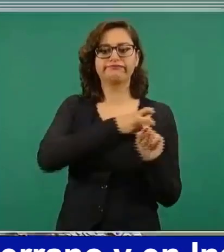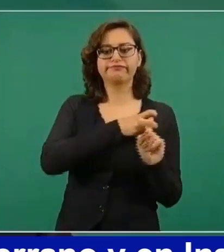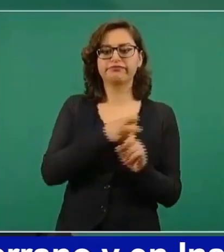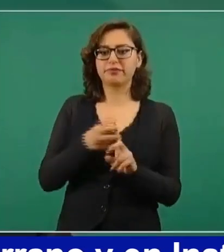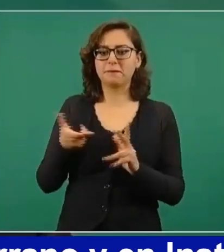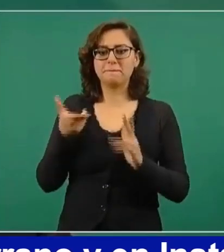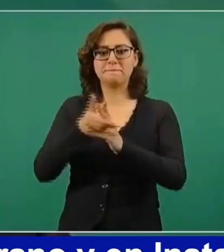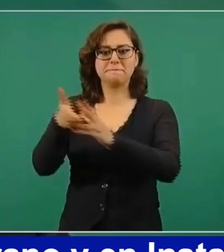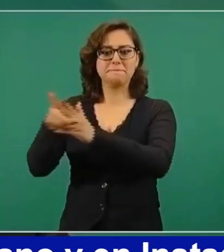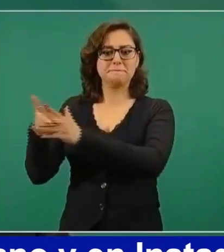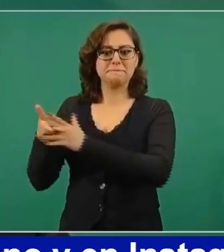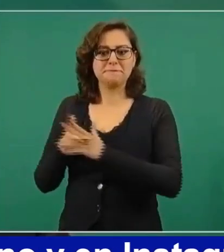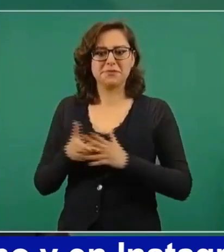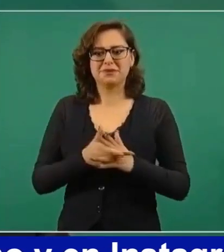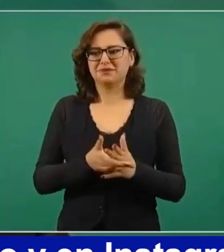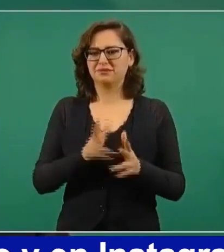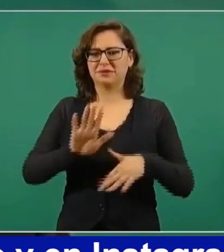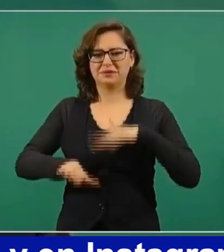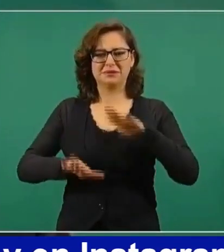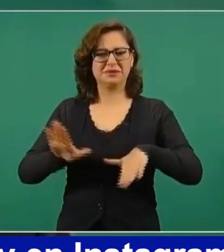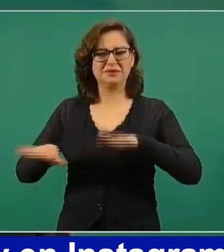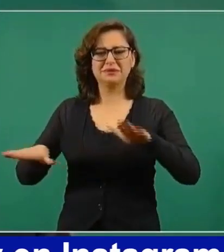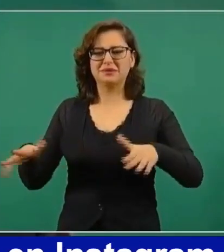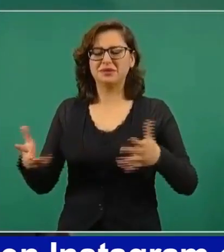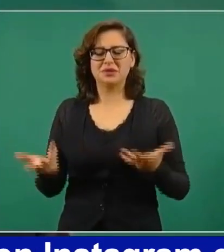masacres de migrantes.